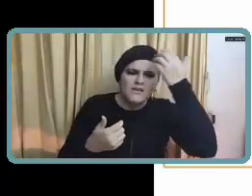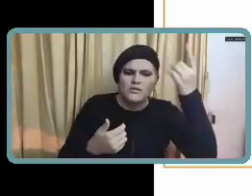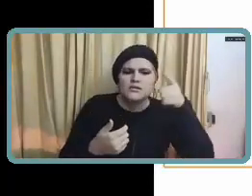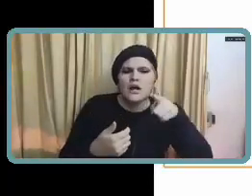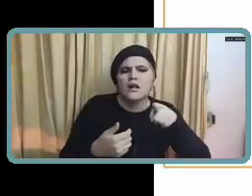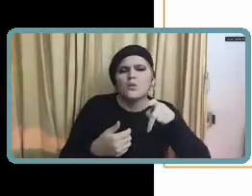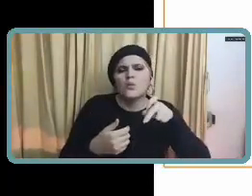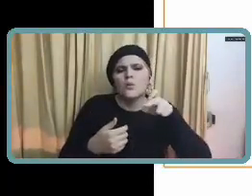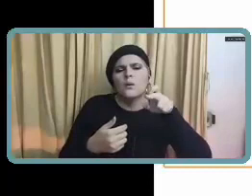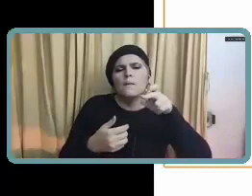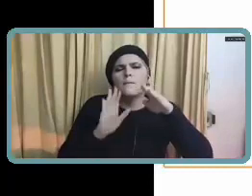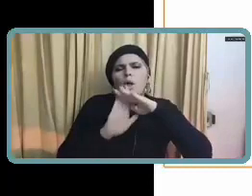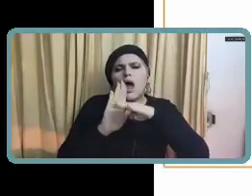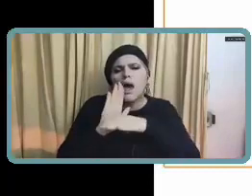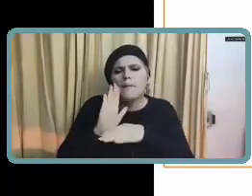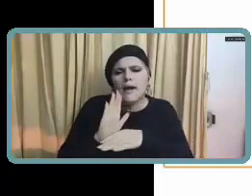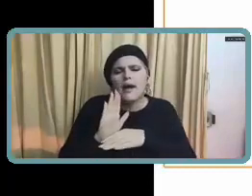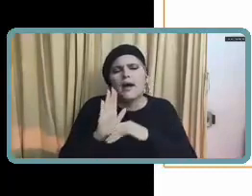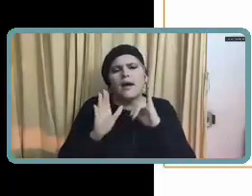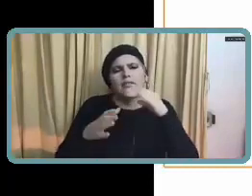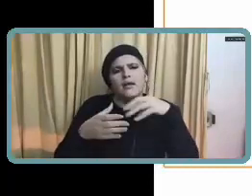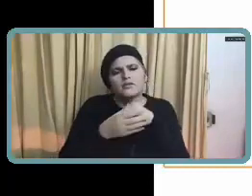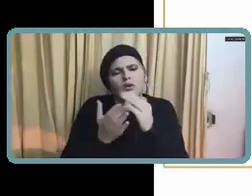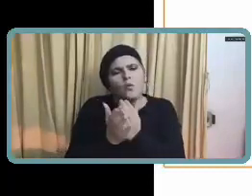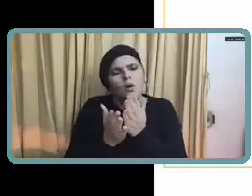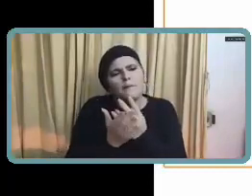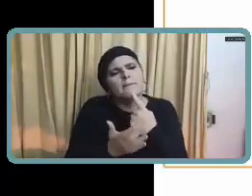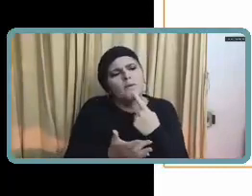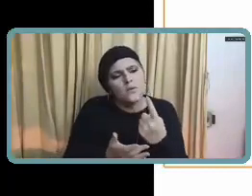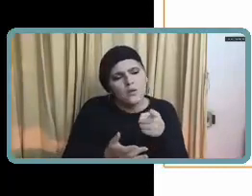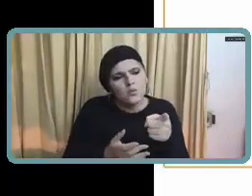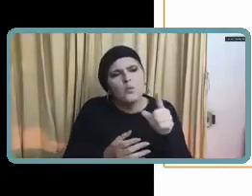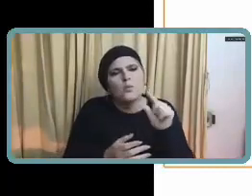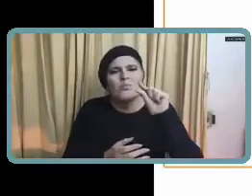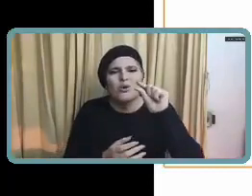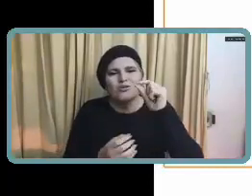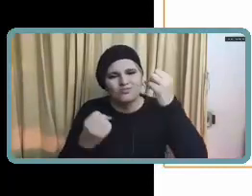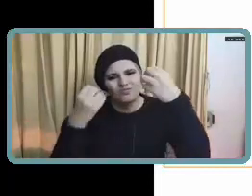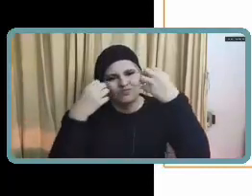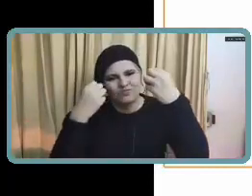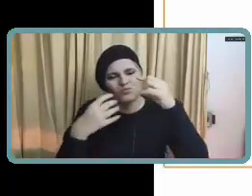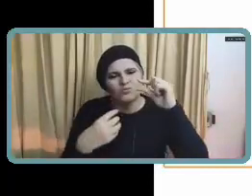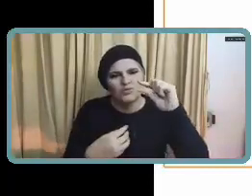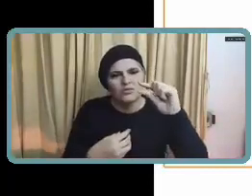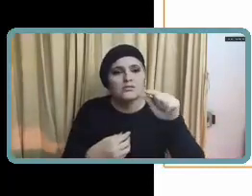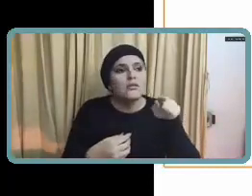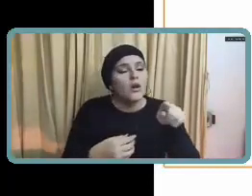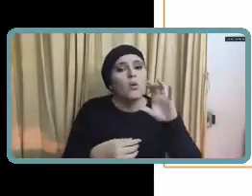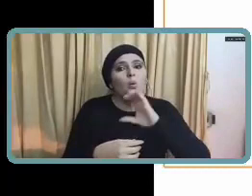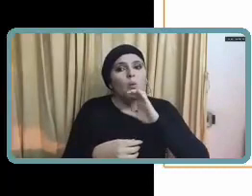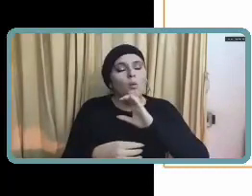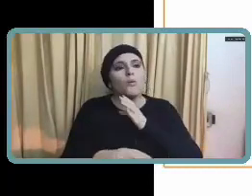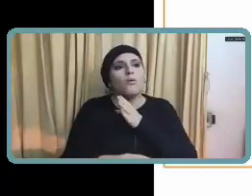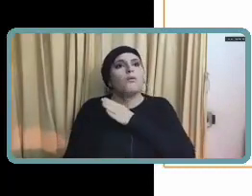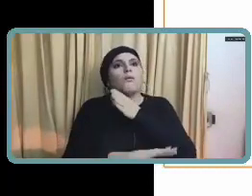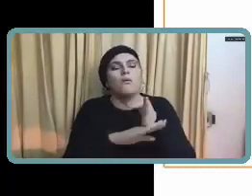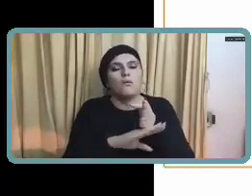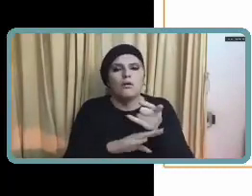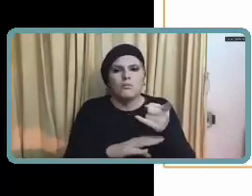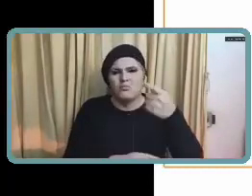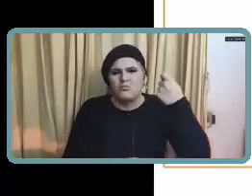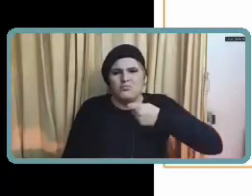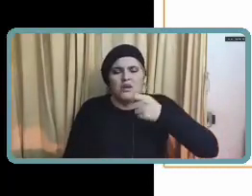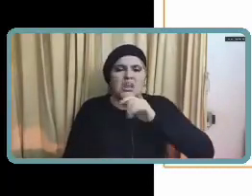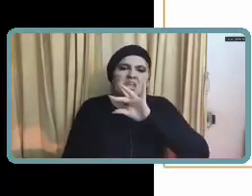qué? Porque no vamos a pedirle a un profesional que gana 500.000 pesos que pague un curso que cuesta 500.000 pesos. La